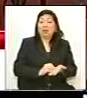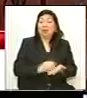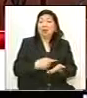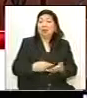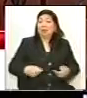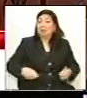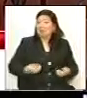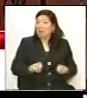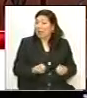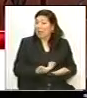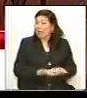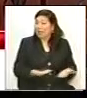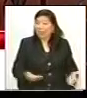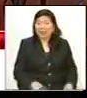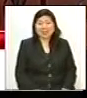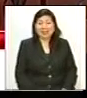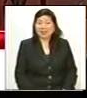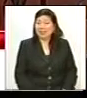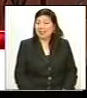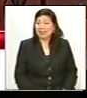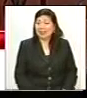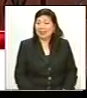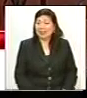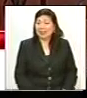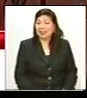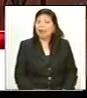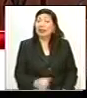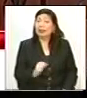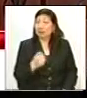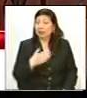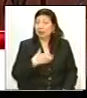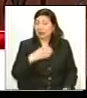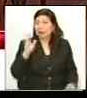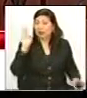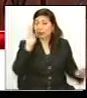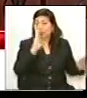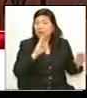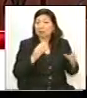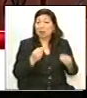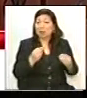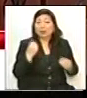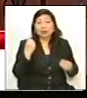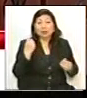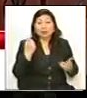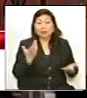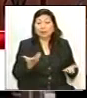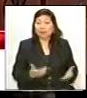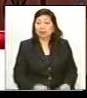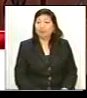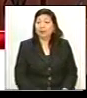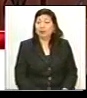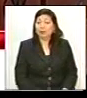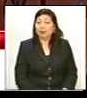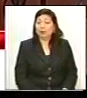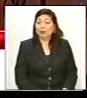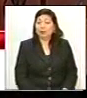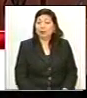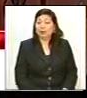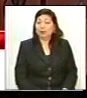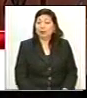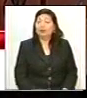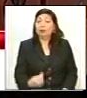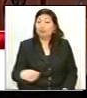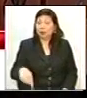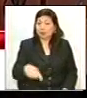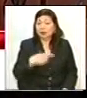la plata, porque ahora van a poner dinero, ¿no? Entonces eso sí me preocupa, porque se entiende que